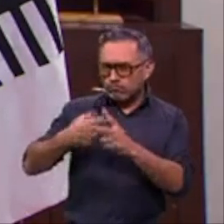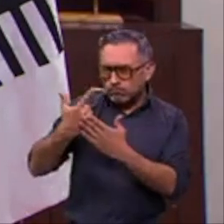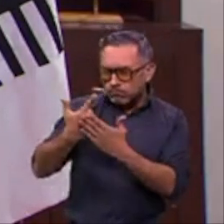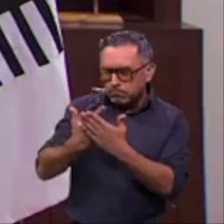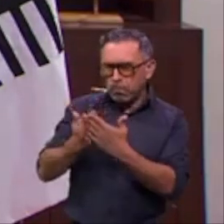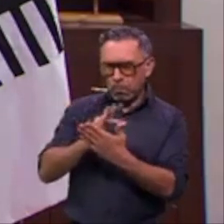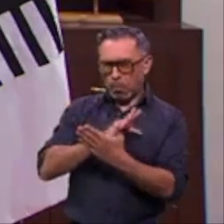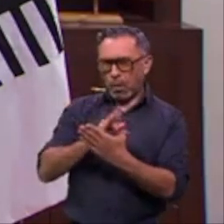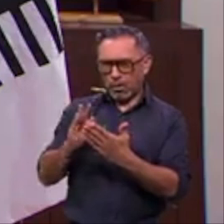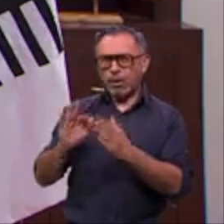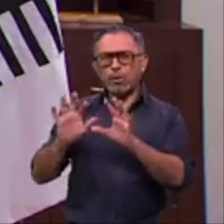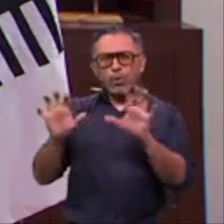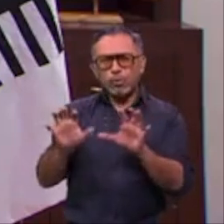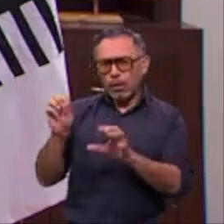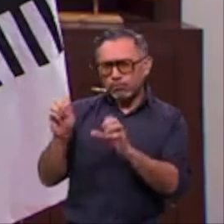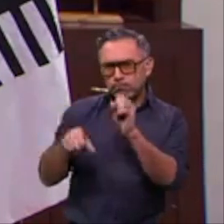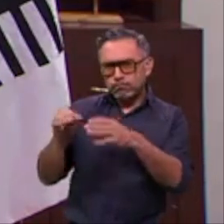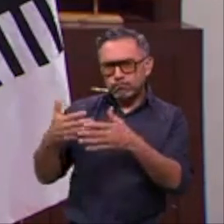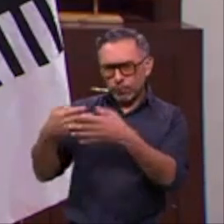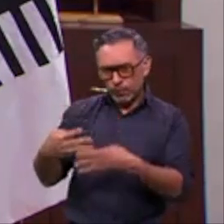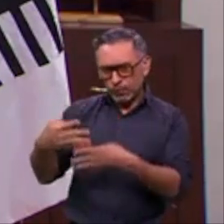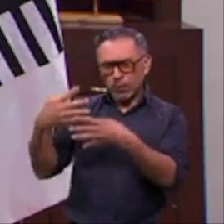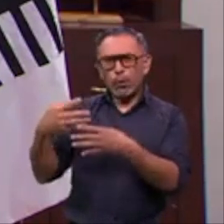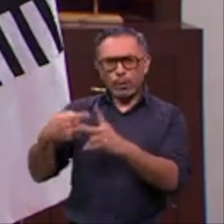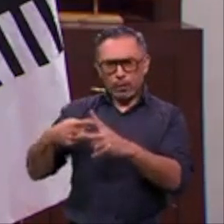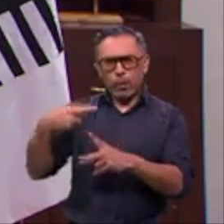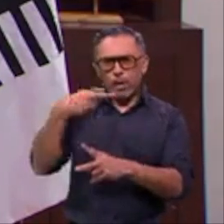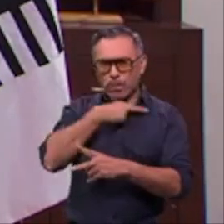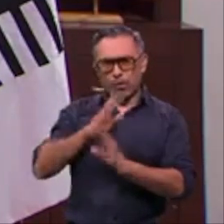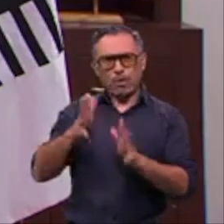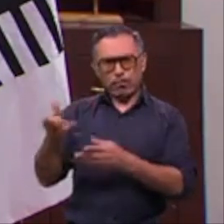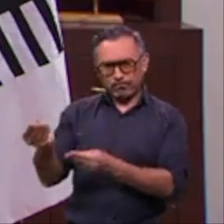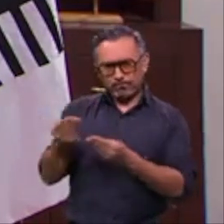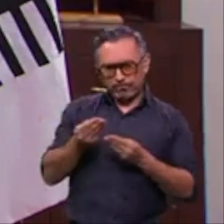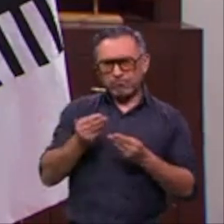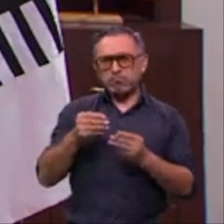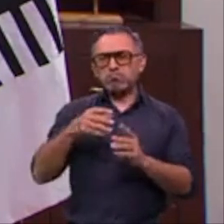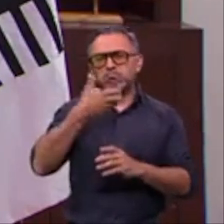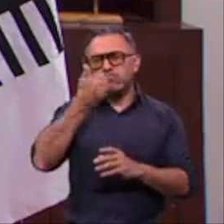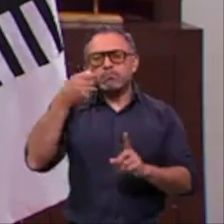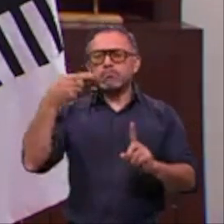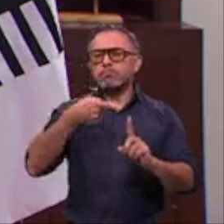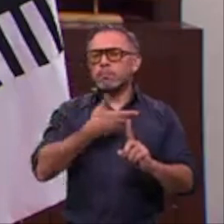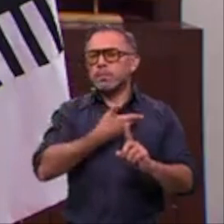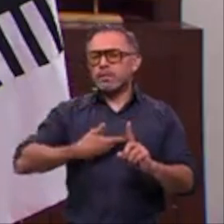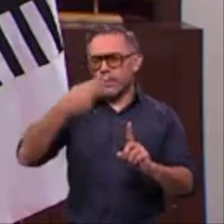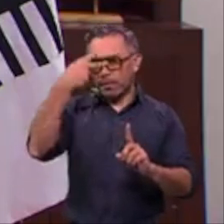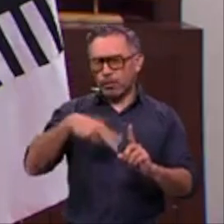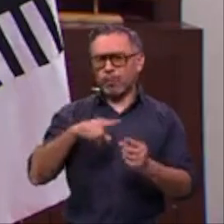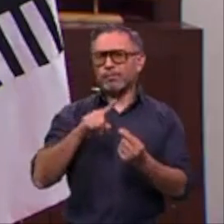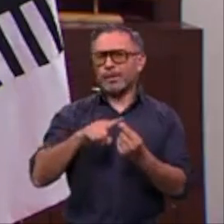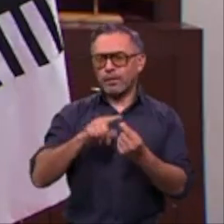los resultados del conteo rápido para la elección de la Presidencia de la República. Este ejercicio, basado en una